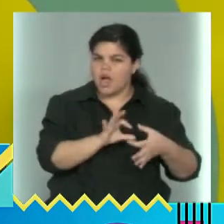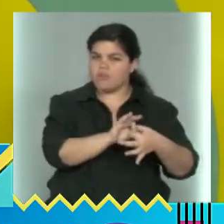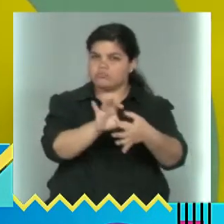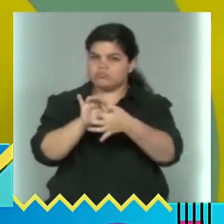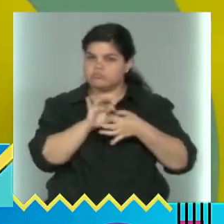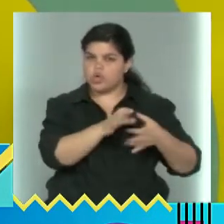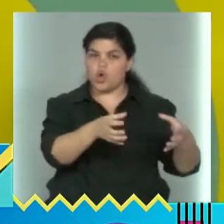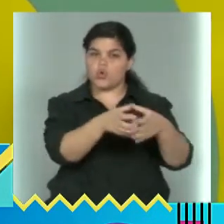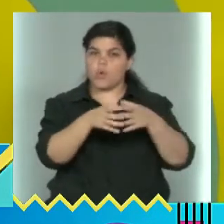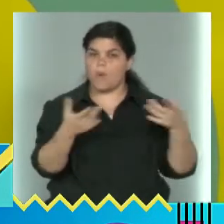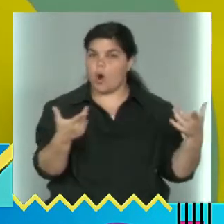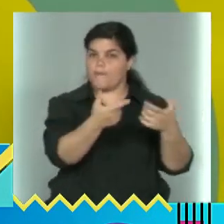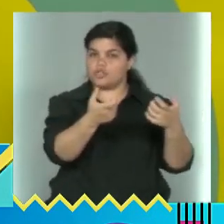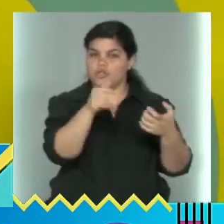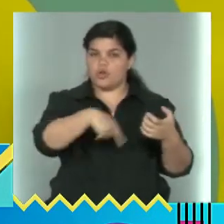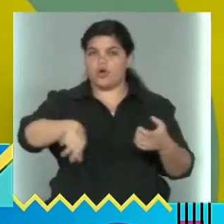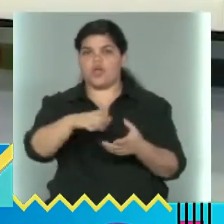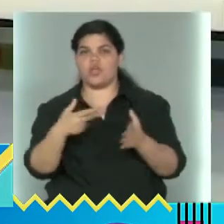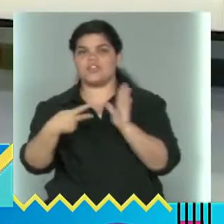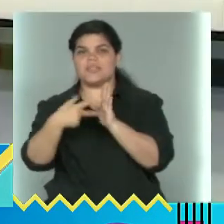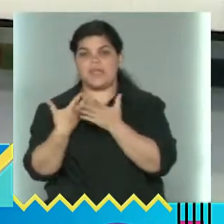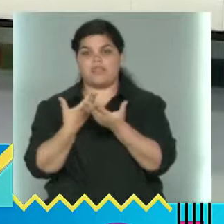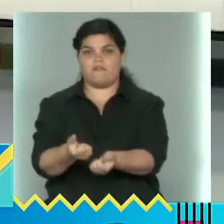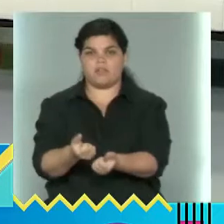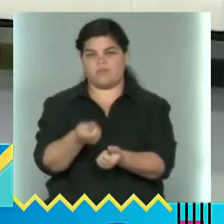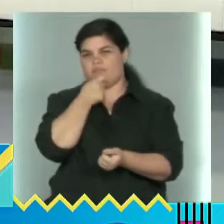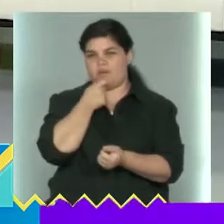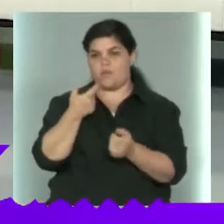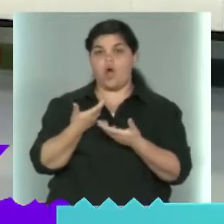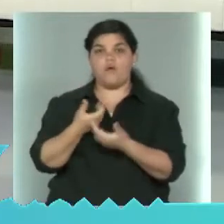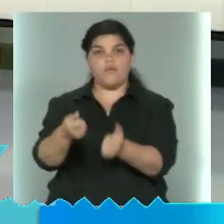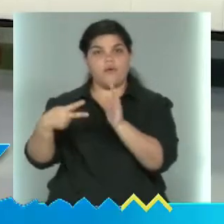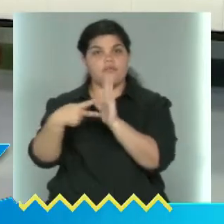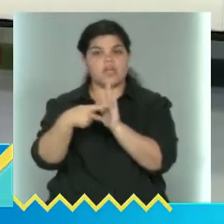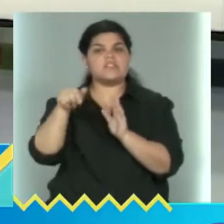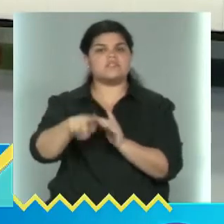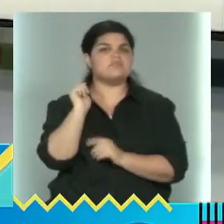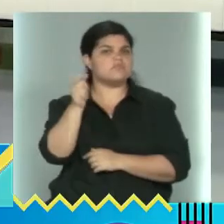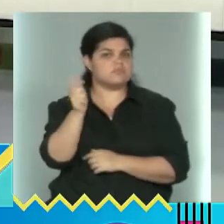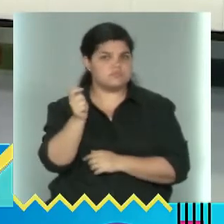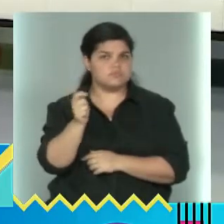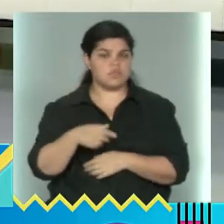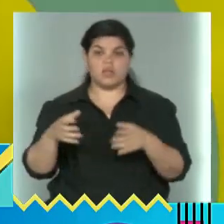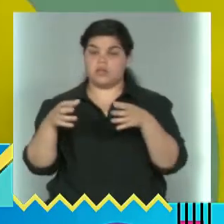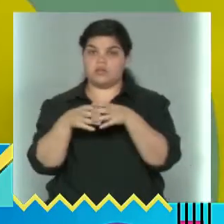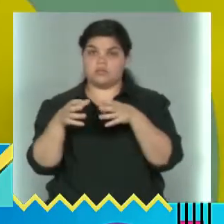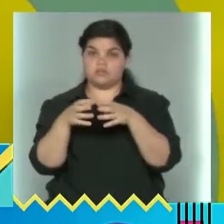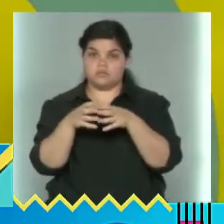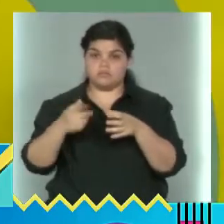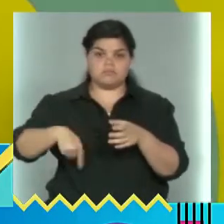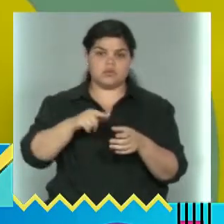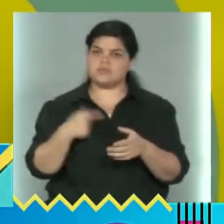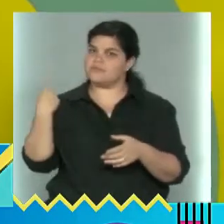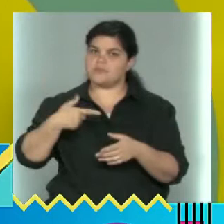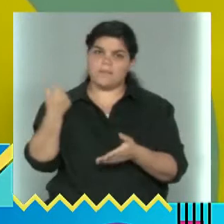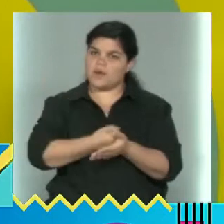grupos opositores o los que defienden a Siria, los que defienden a Siria son los que han sido siempre básicamente los grupos que más han